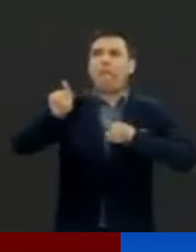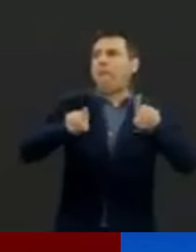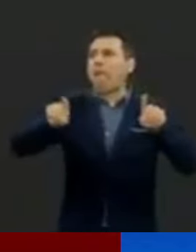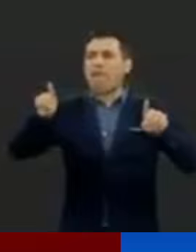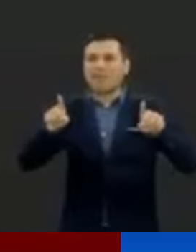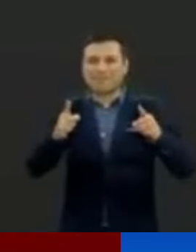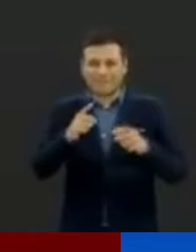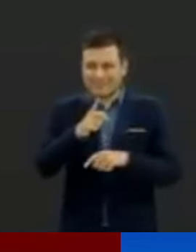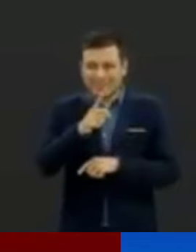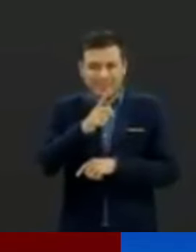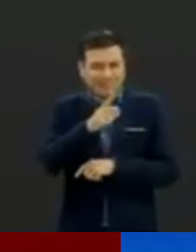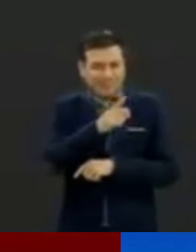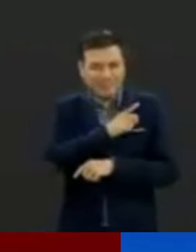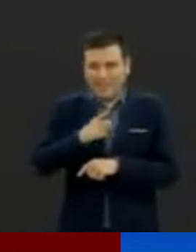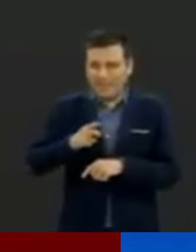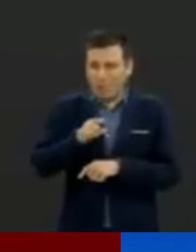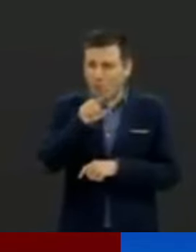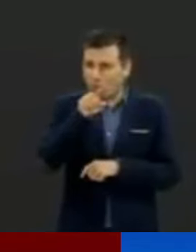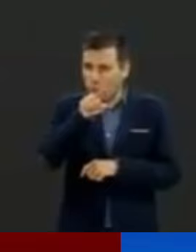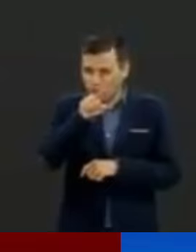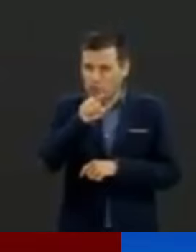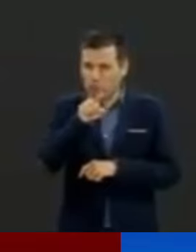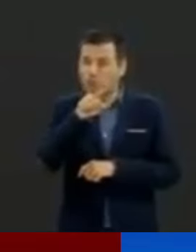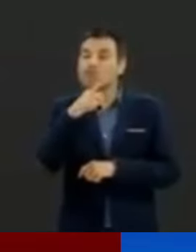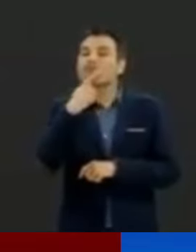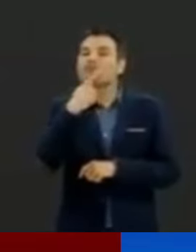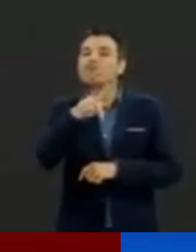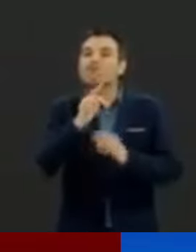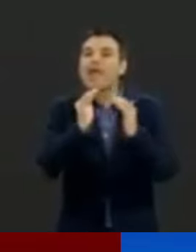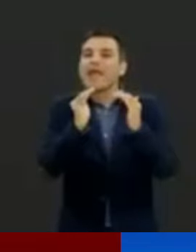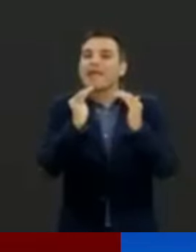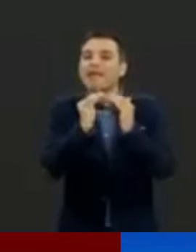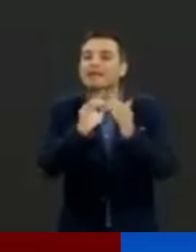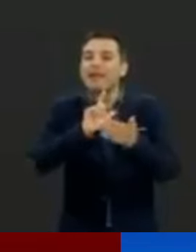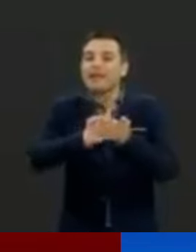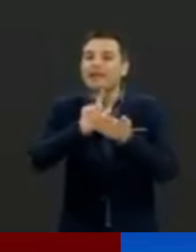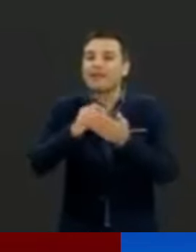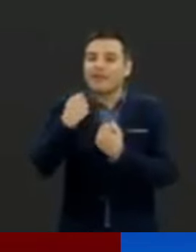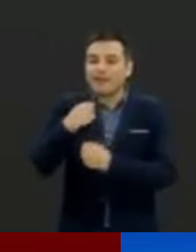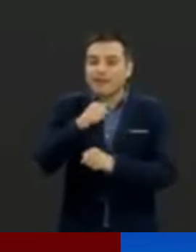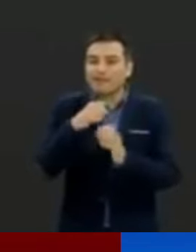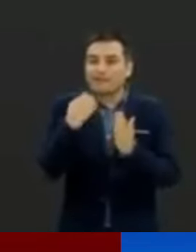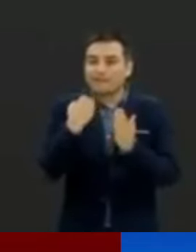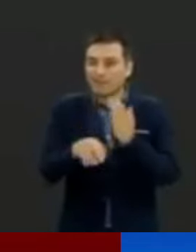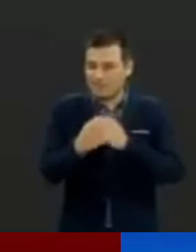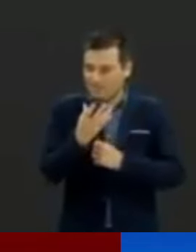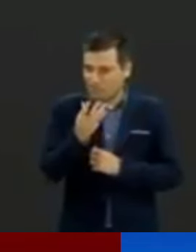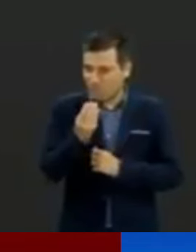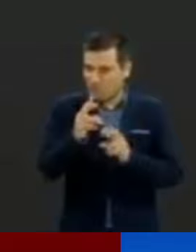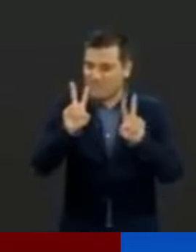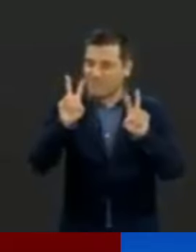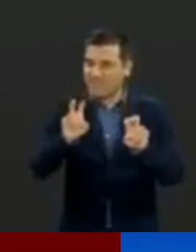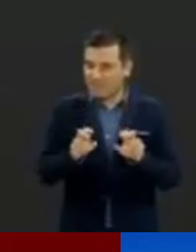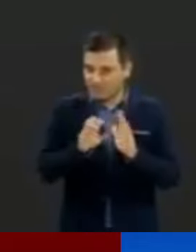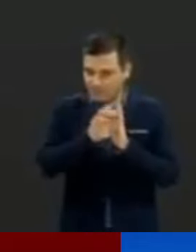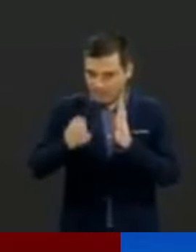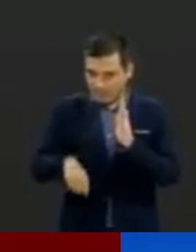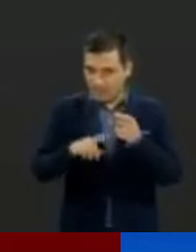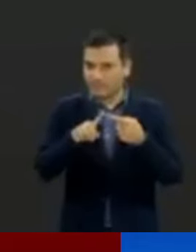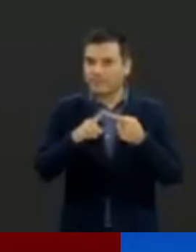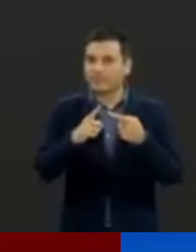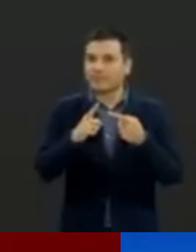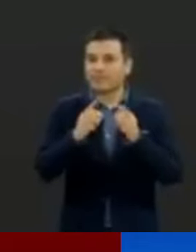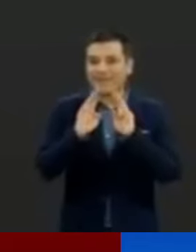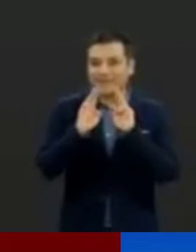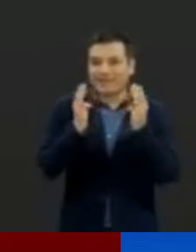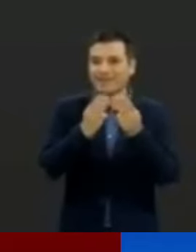opositores, debería dedicarse a sus temas, limpiar la casa. Tiene demasiados asuntos que explicar. La creación y operación del